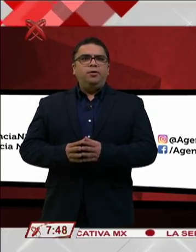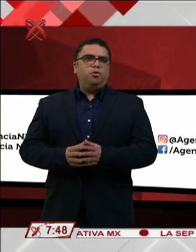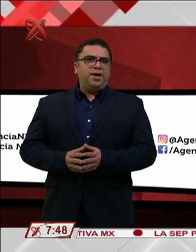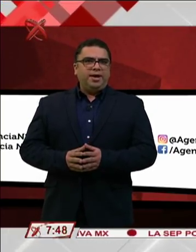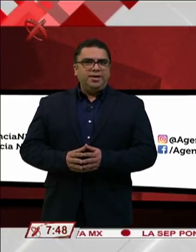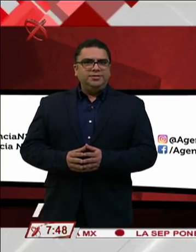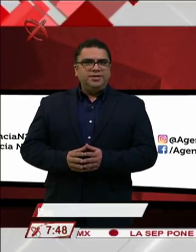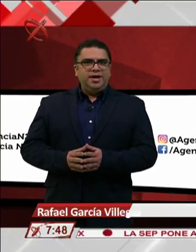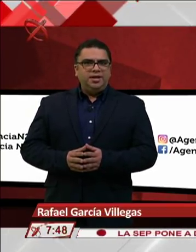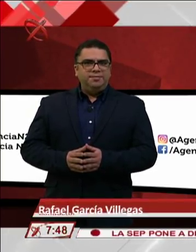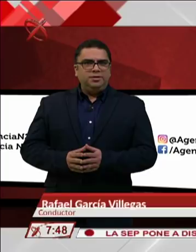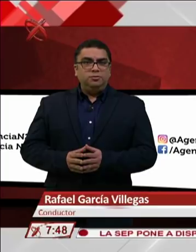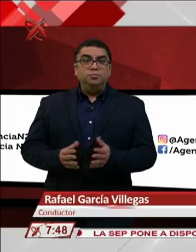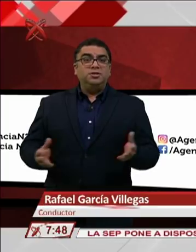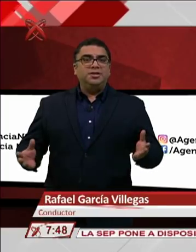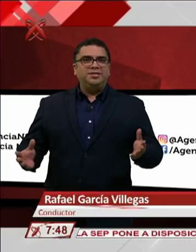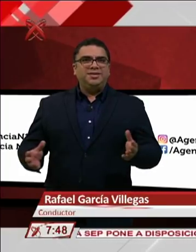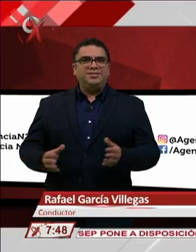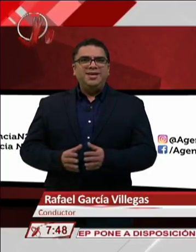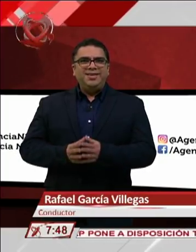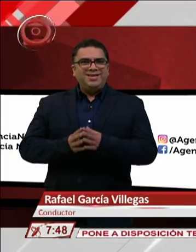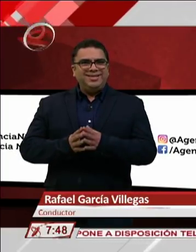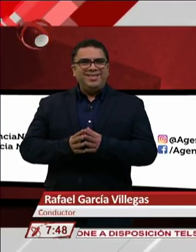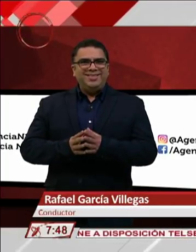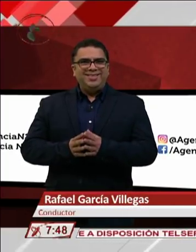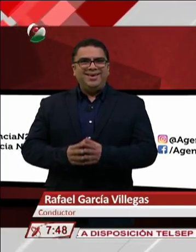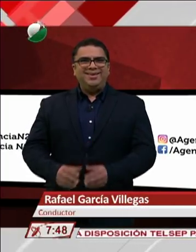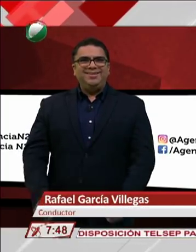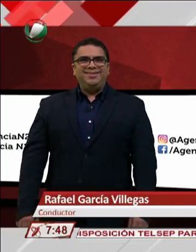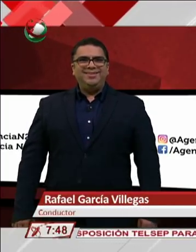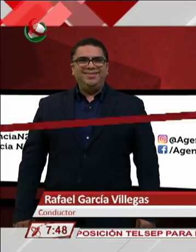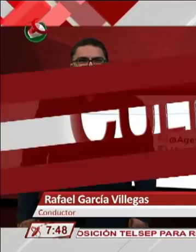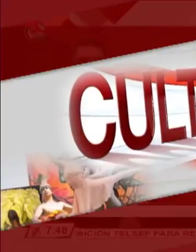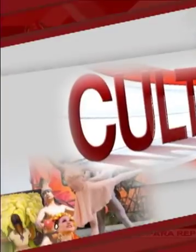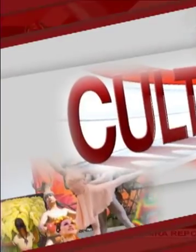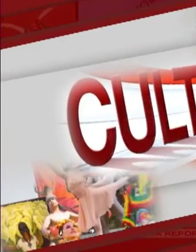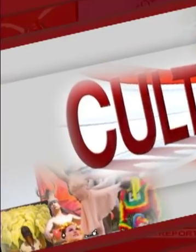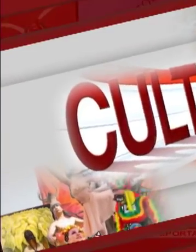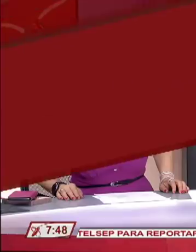Twitter, @agencia N22. Muchas gracias y excelente día.